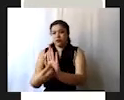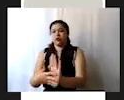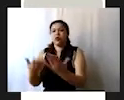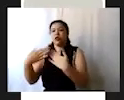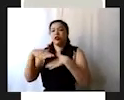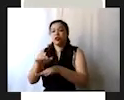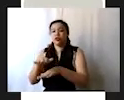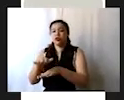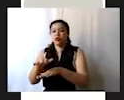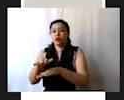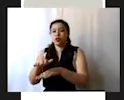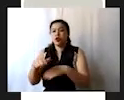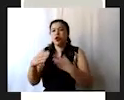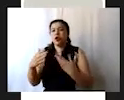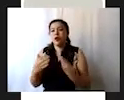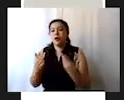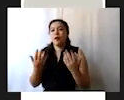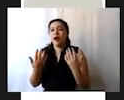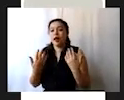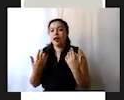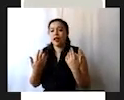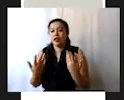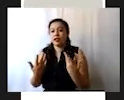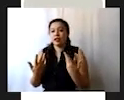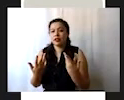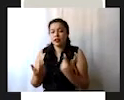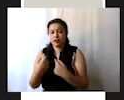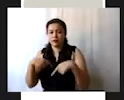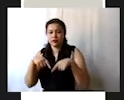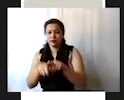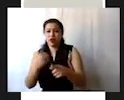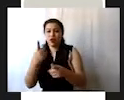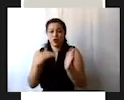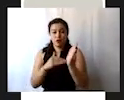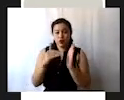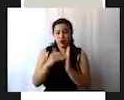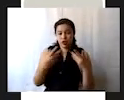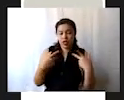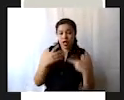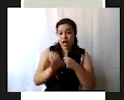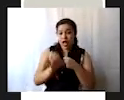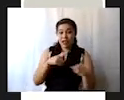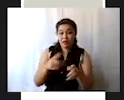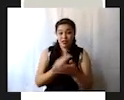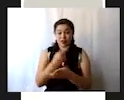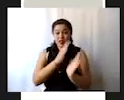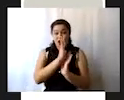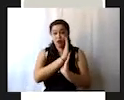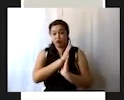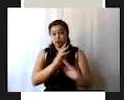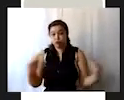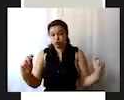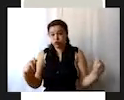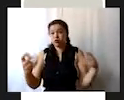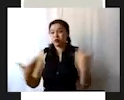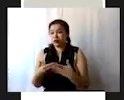la amenaza de extinción de simultáneamente 1 millón de especies en nuestro planeta, ¿no? Entonces, todo el empuje que están teniendo